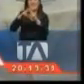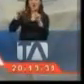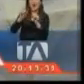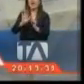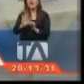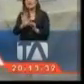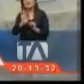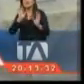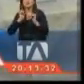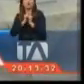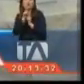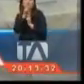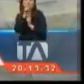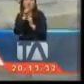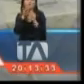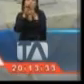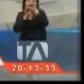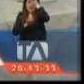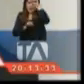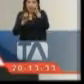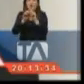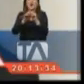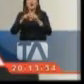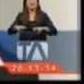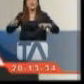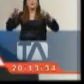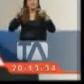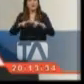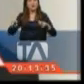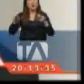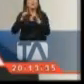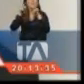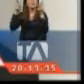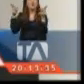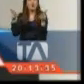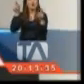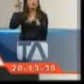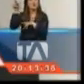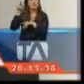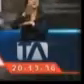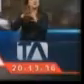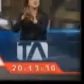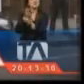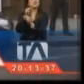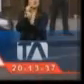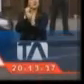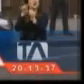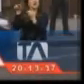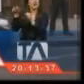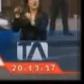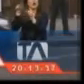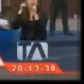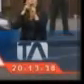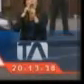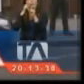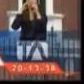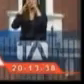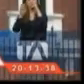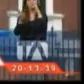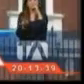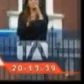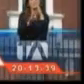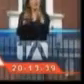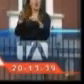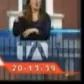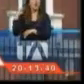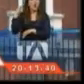su silencio ante la reveladora investigación del medio The Guardian y del portal Focus sobre la seguridad otorgada a Assange en la embajada ecuatoriana